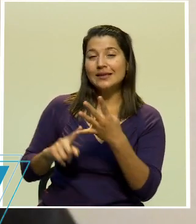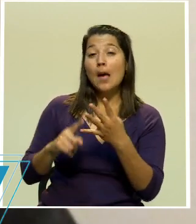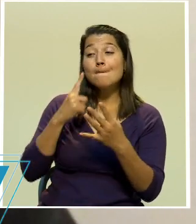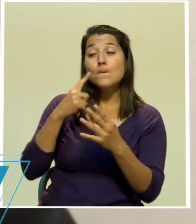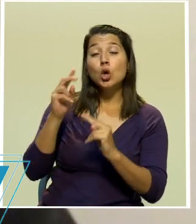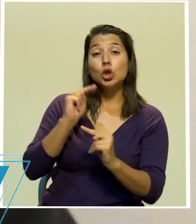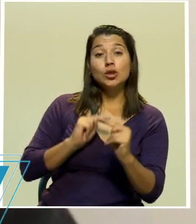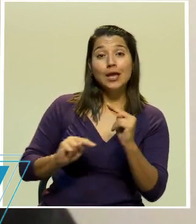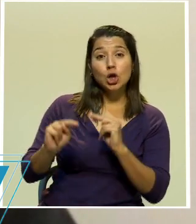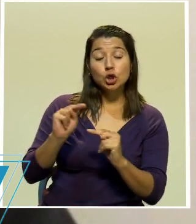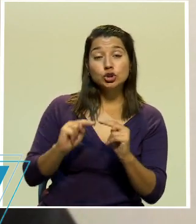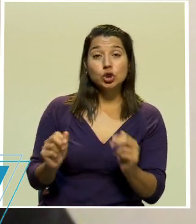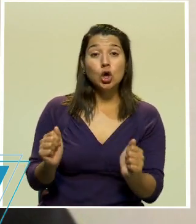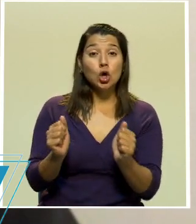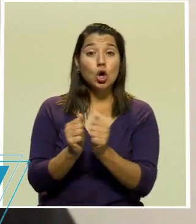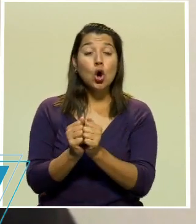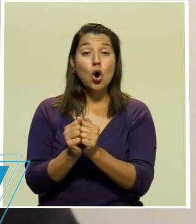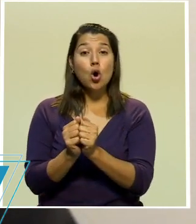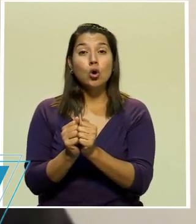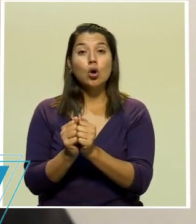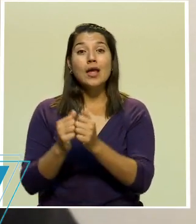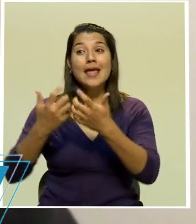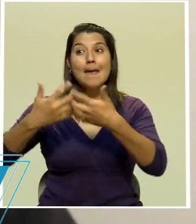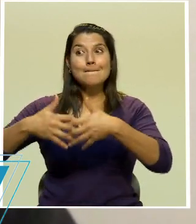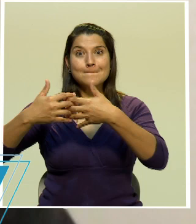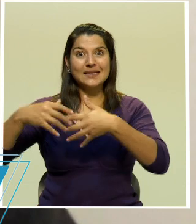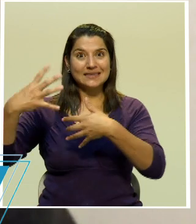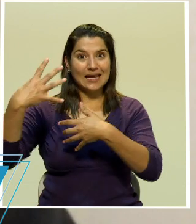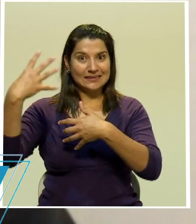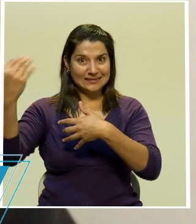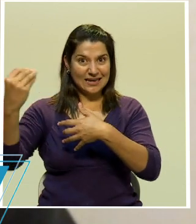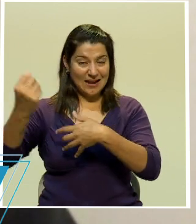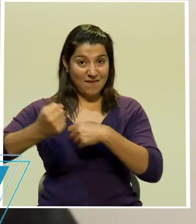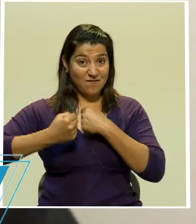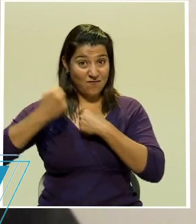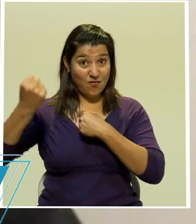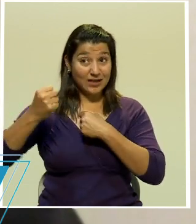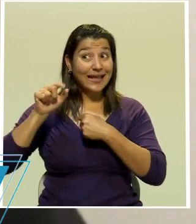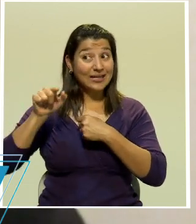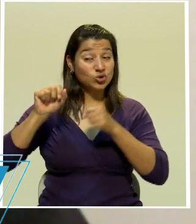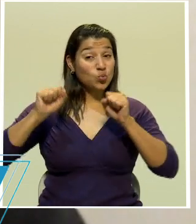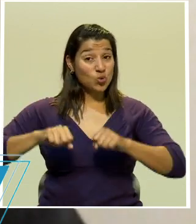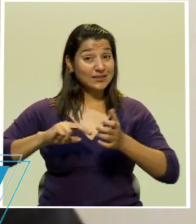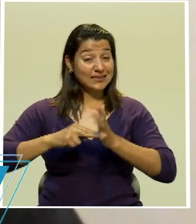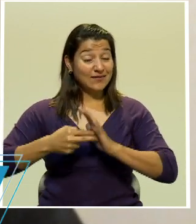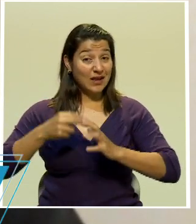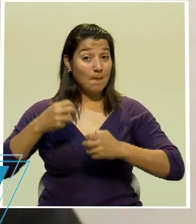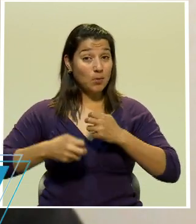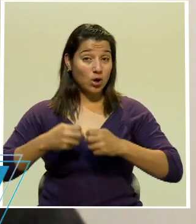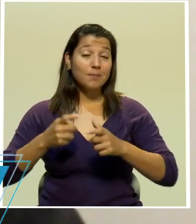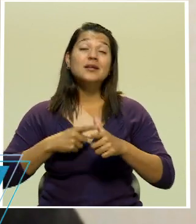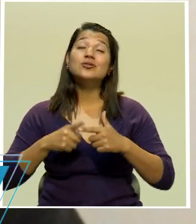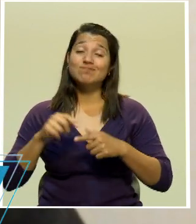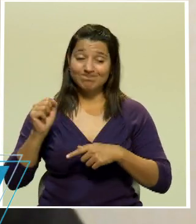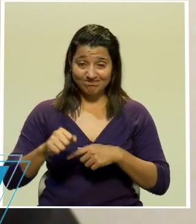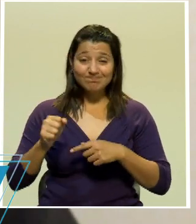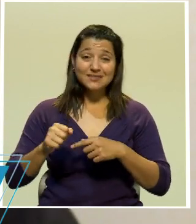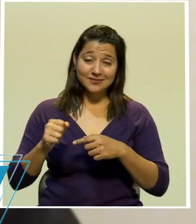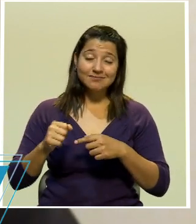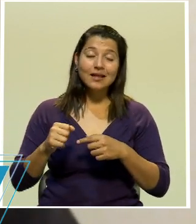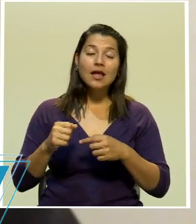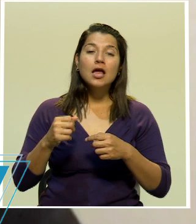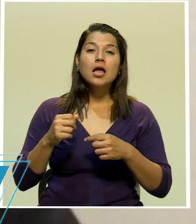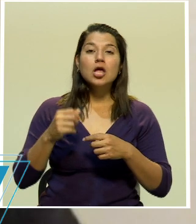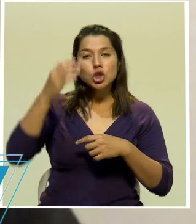negocios con potencias externas que podrían generarle bastantes problemas. Entonces yo creo que va a tener una situación muy difícil Donald